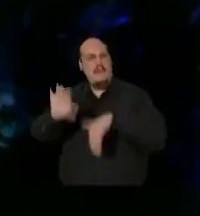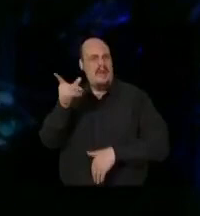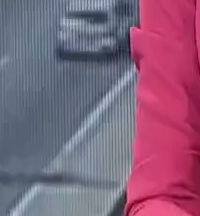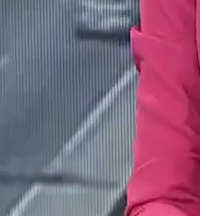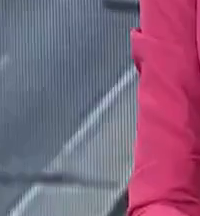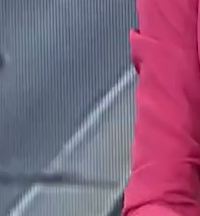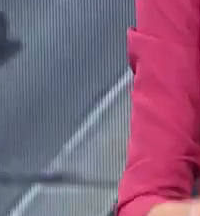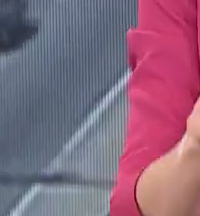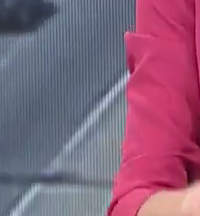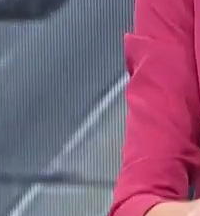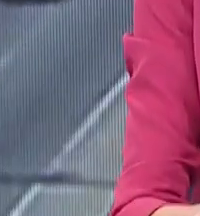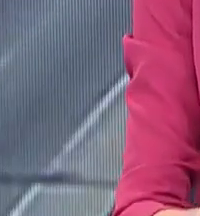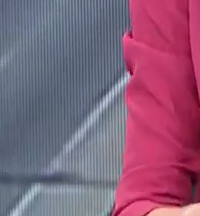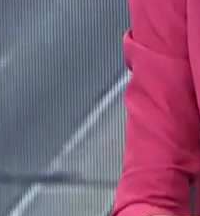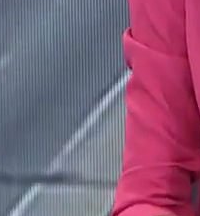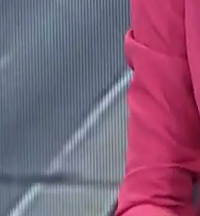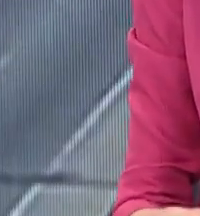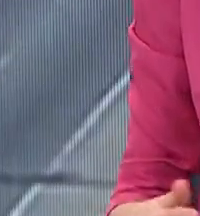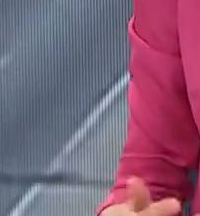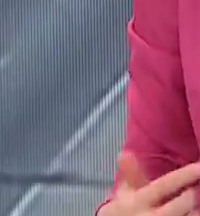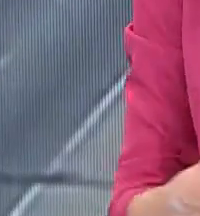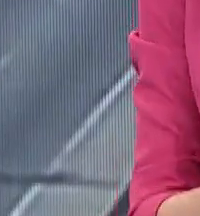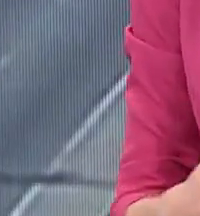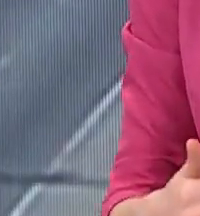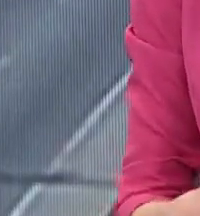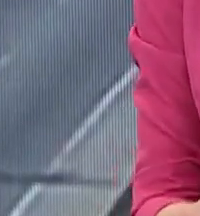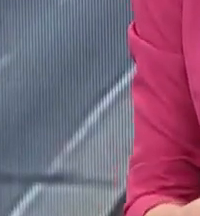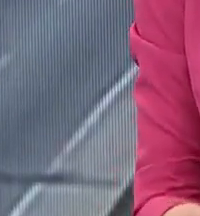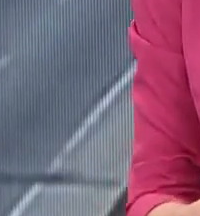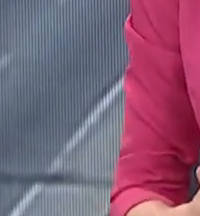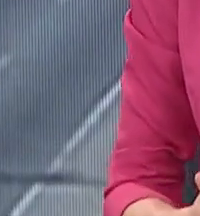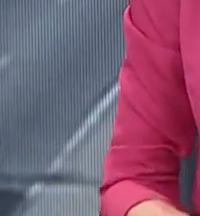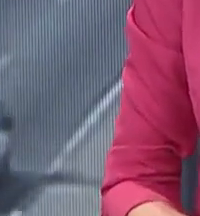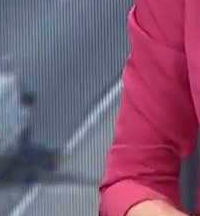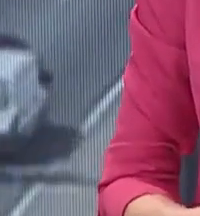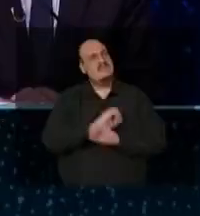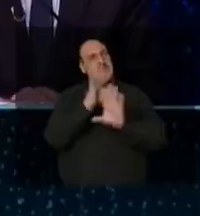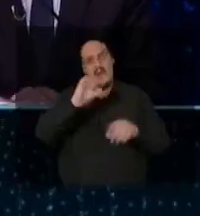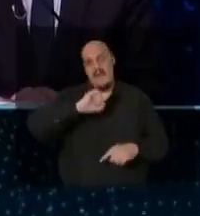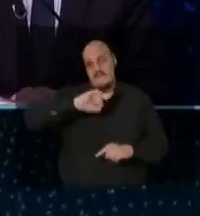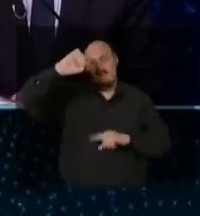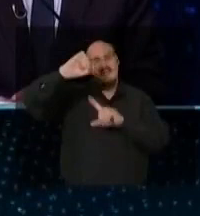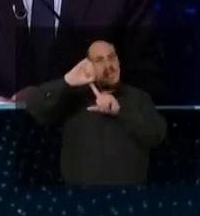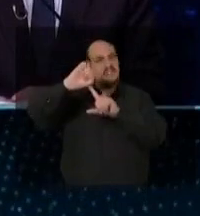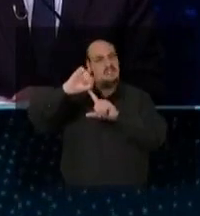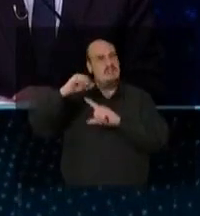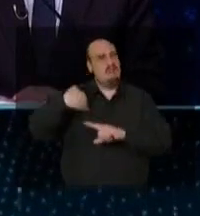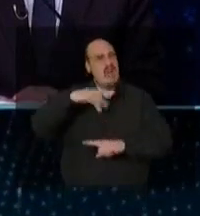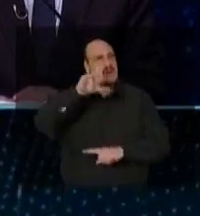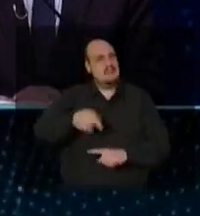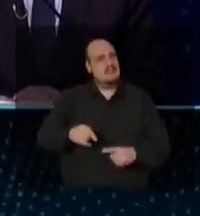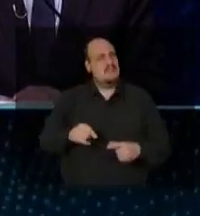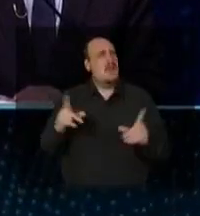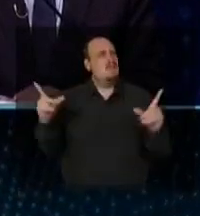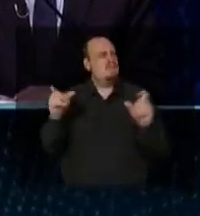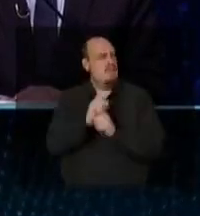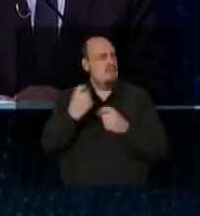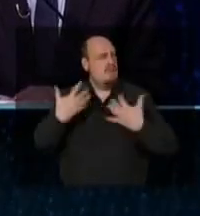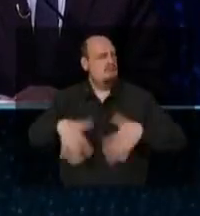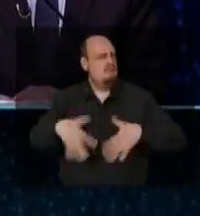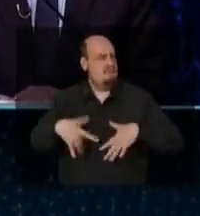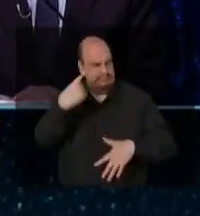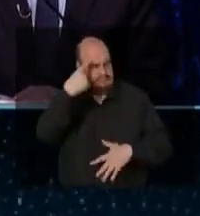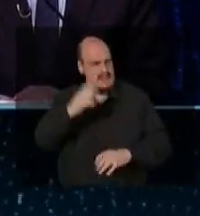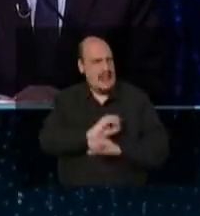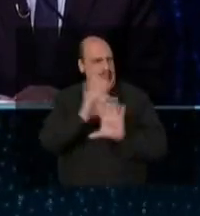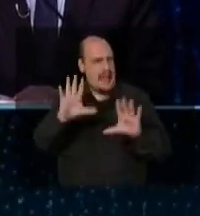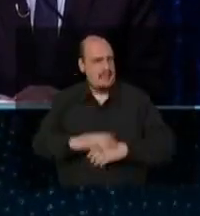milei se gastaron sus oportunidades confrontando entre sí y wolrich que ya sabía que podía pasar esto no que entre